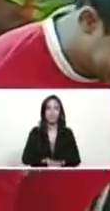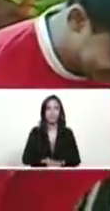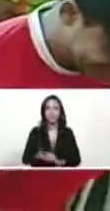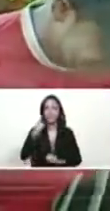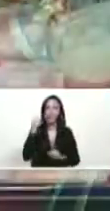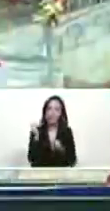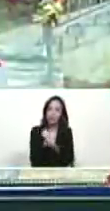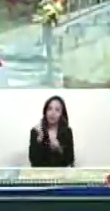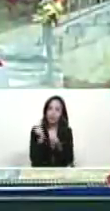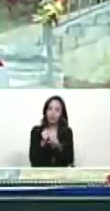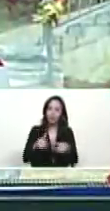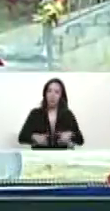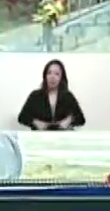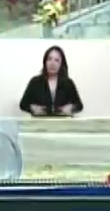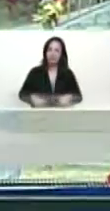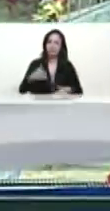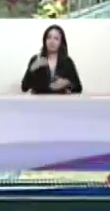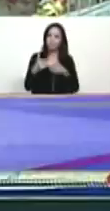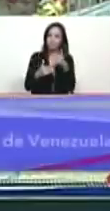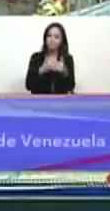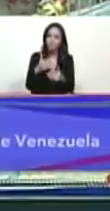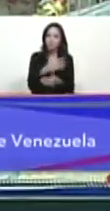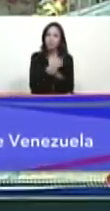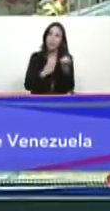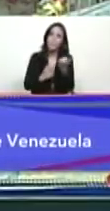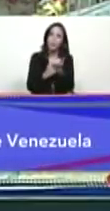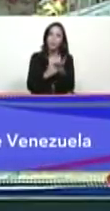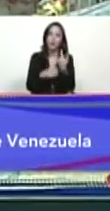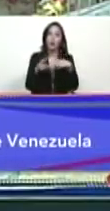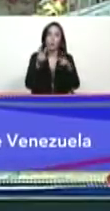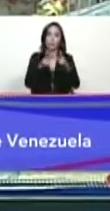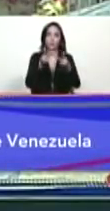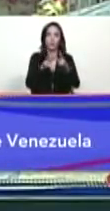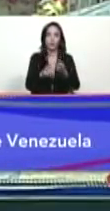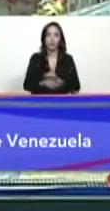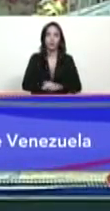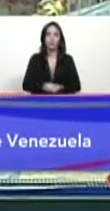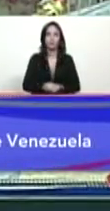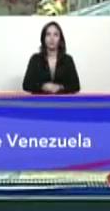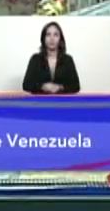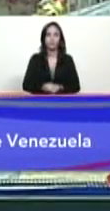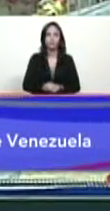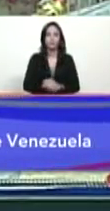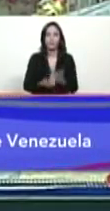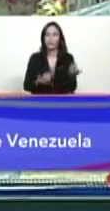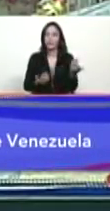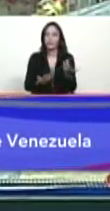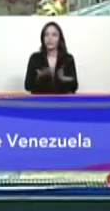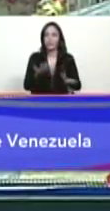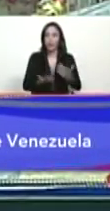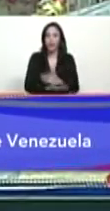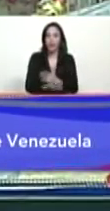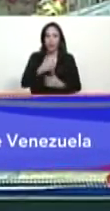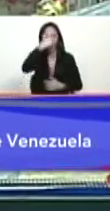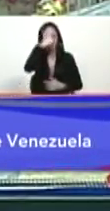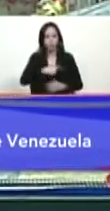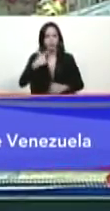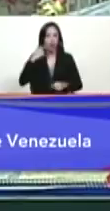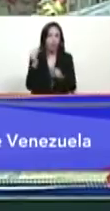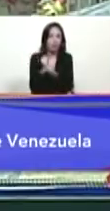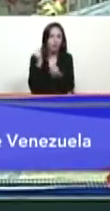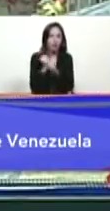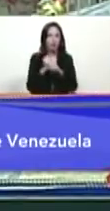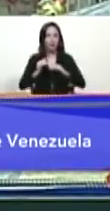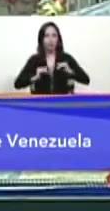Manteniendo el ritmo de esta gran misión Vivienda Venezuela, manteniendo la dinámica